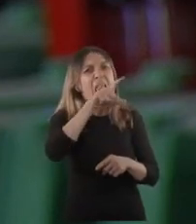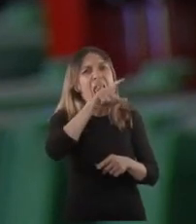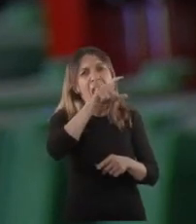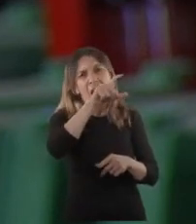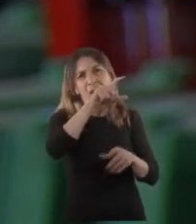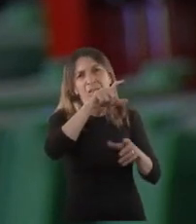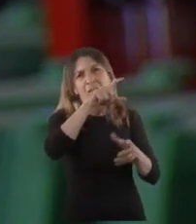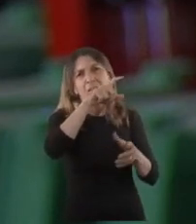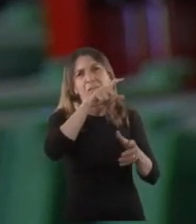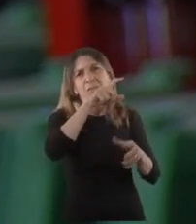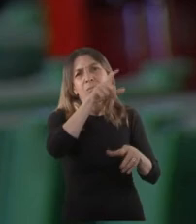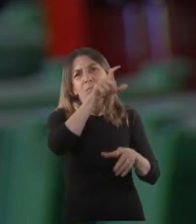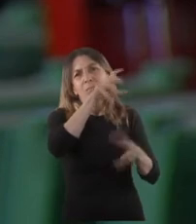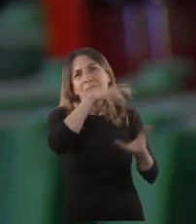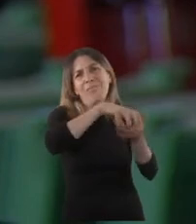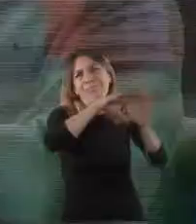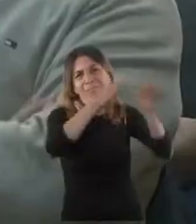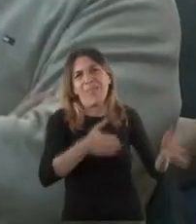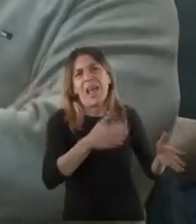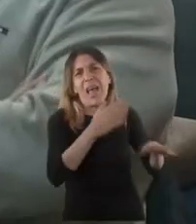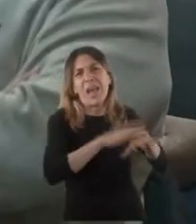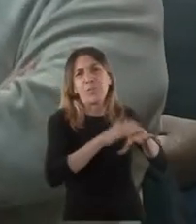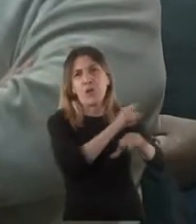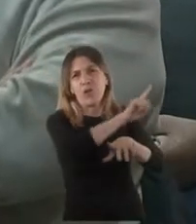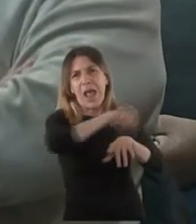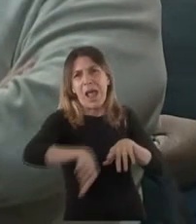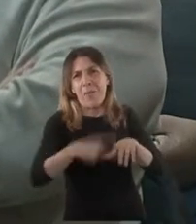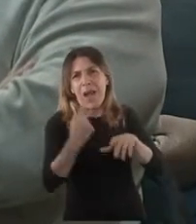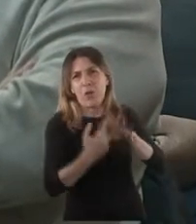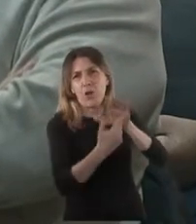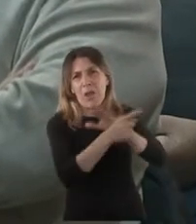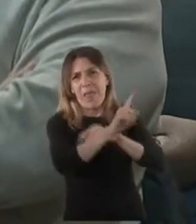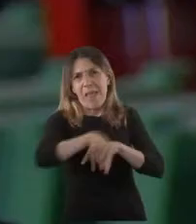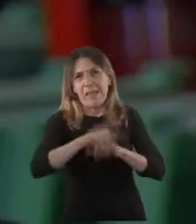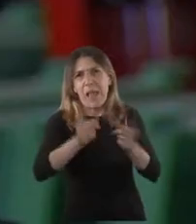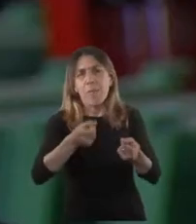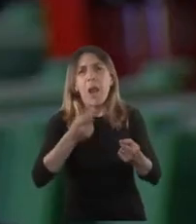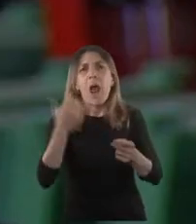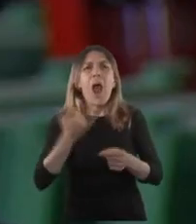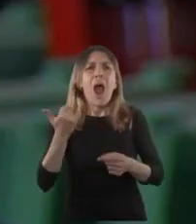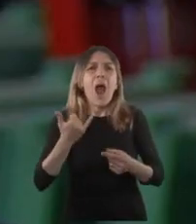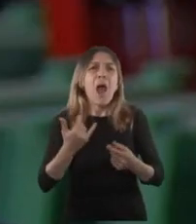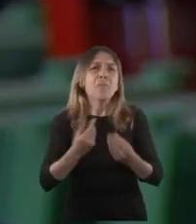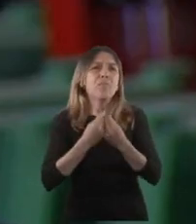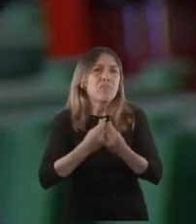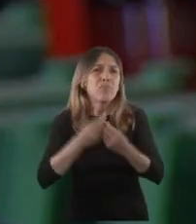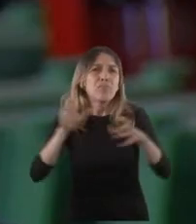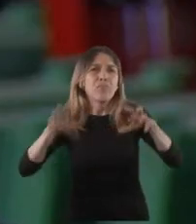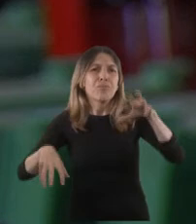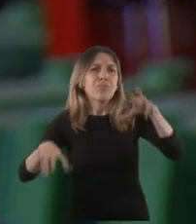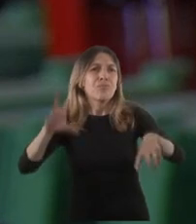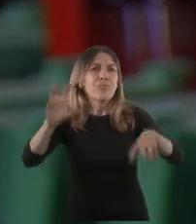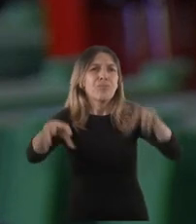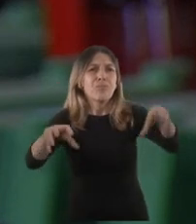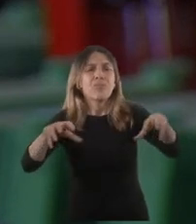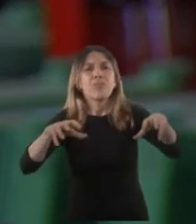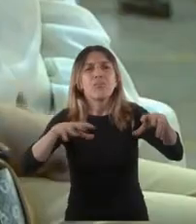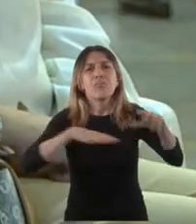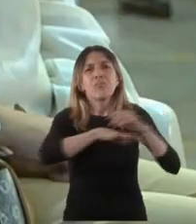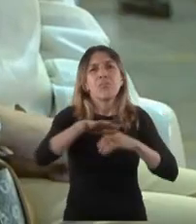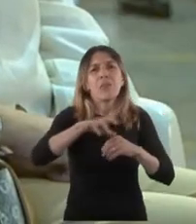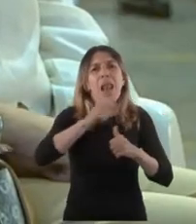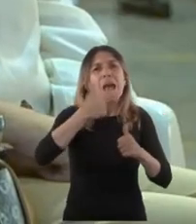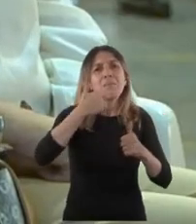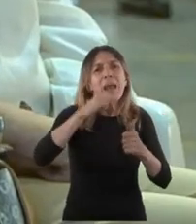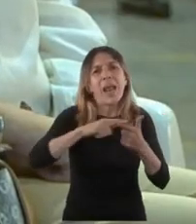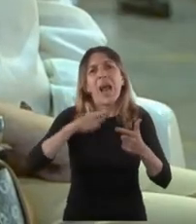también está presente, tenemos todo un entramado productivo, Las Parejas,